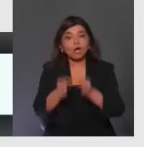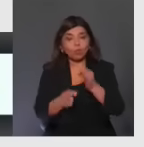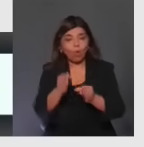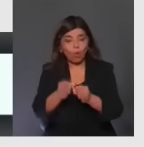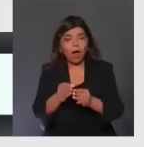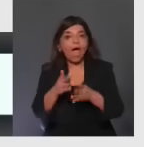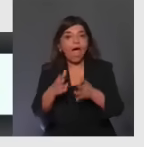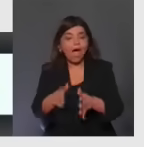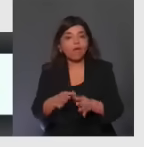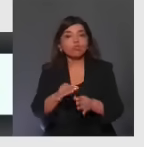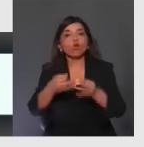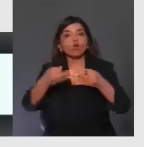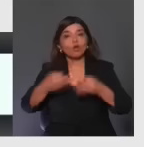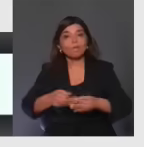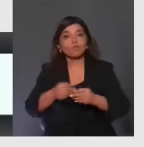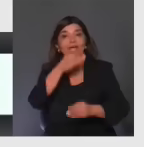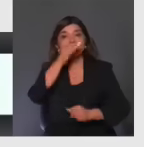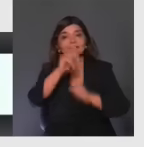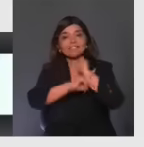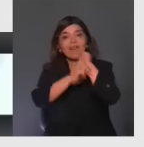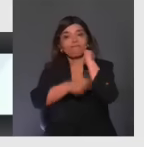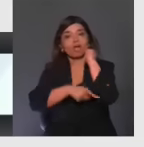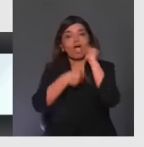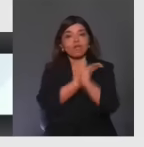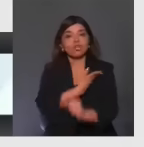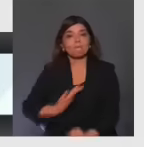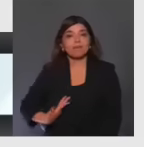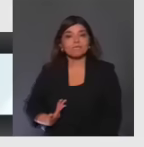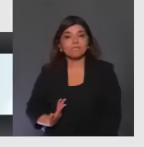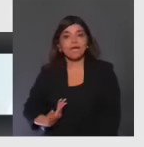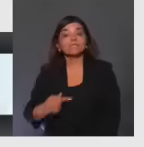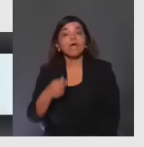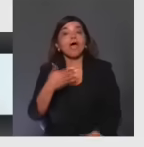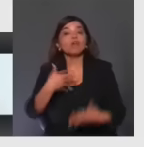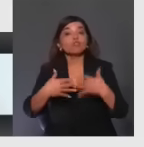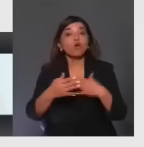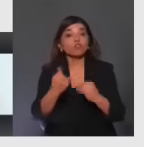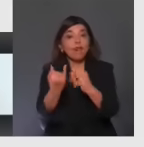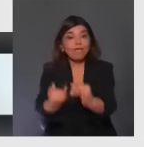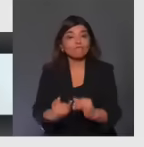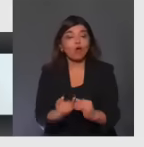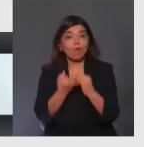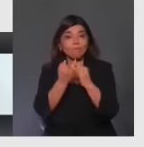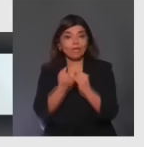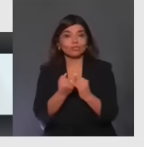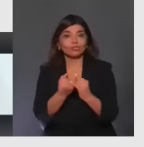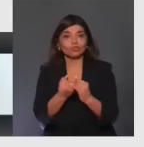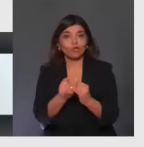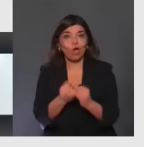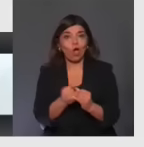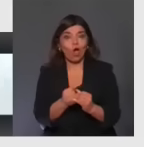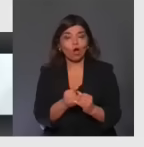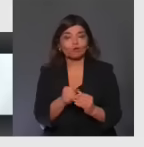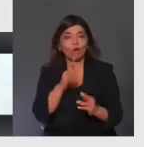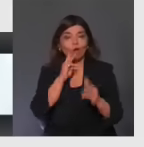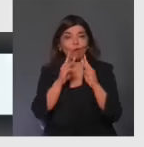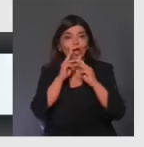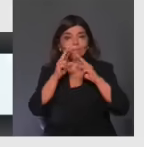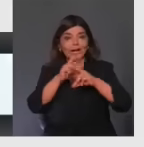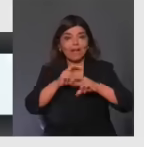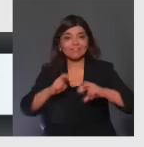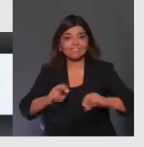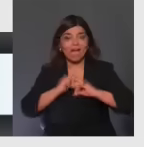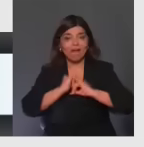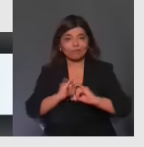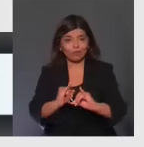dice el abogado del presidente de la República. Usted puede ir a nuestro sitio web que aparece en pantalla para revisar esta